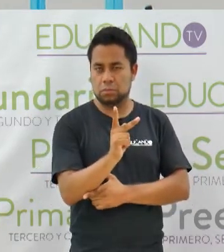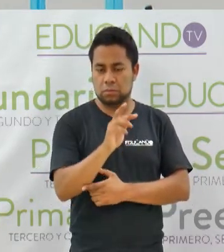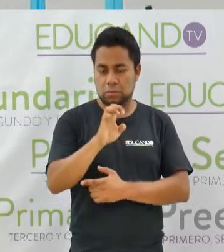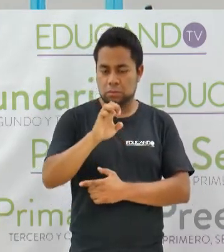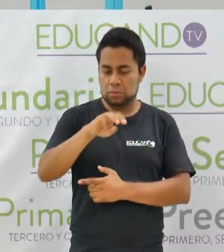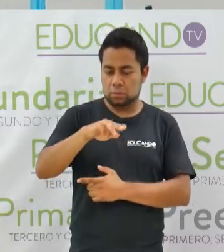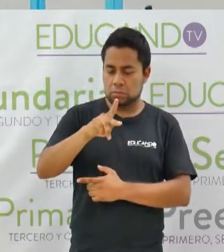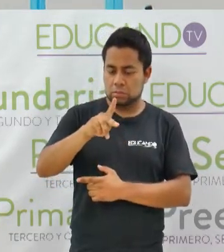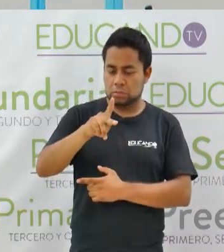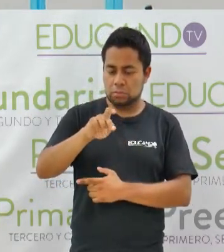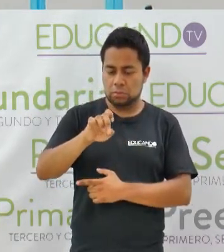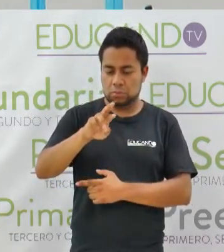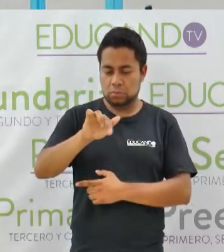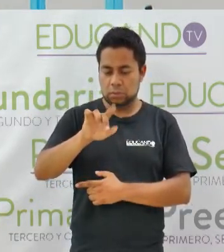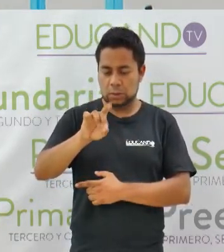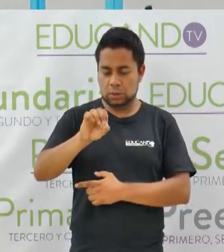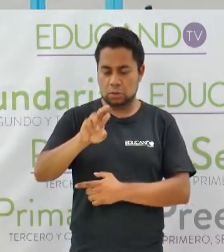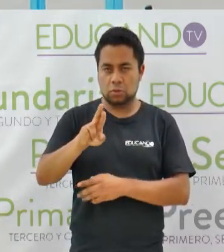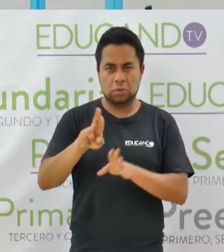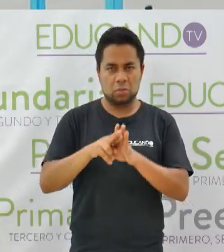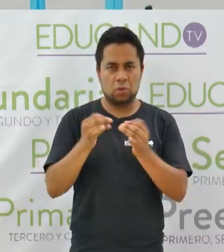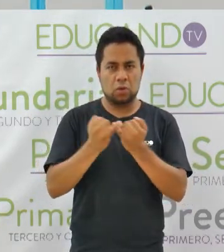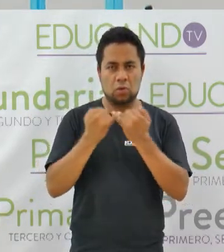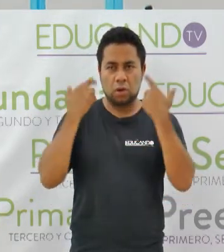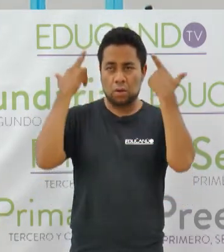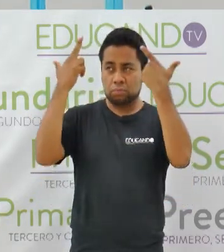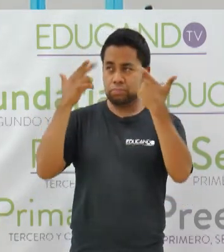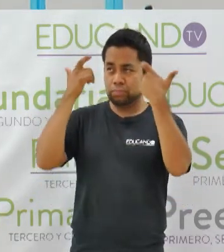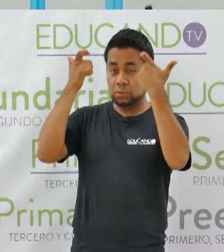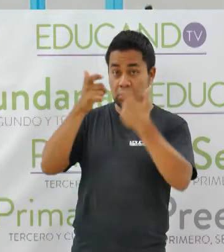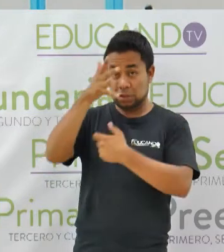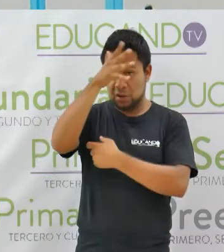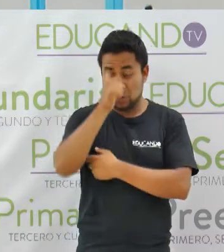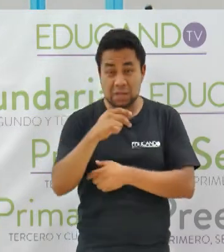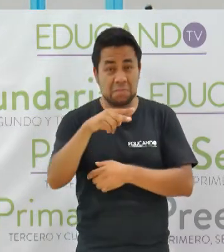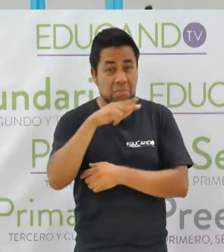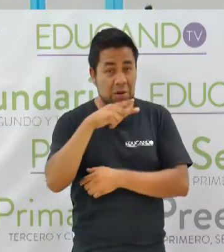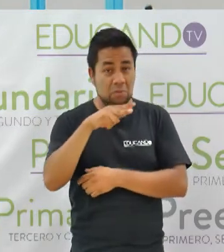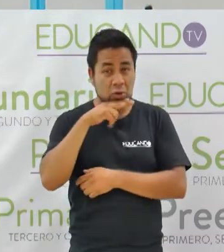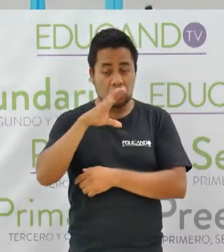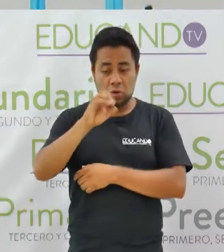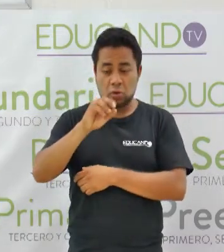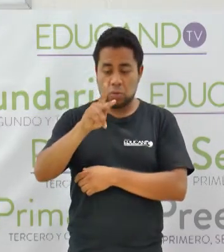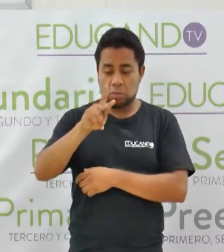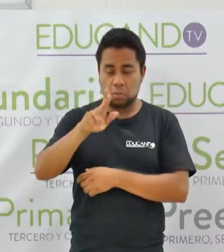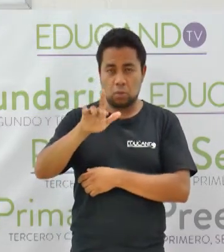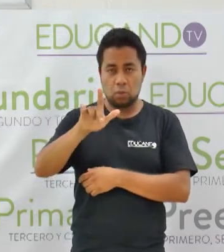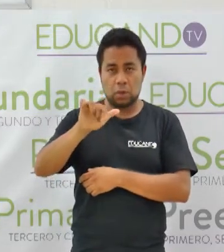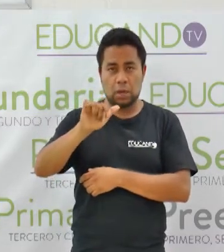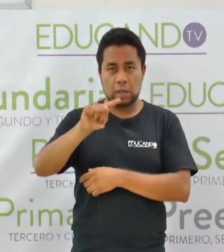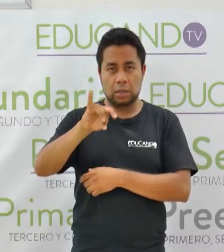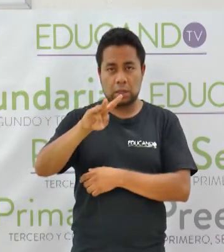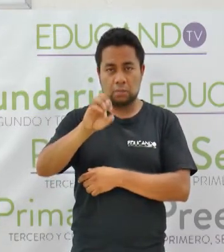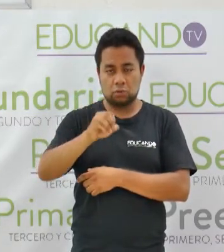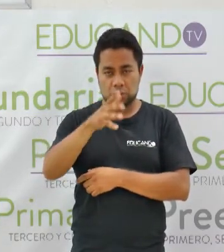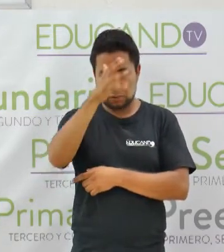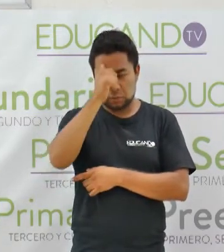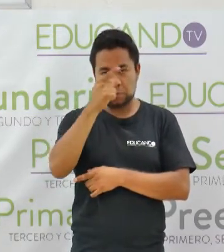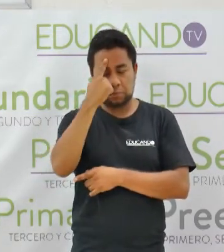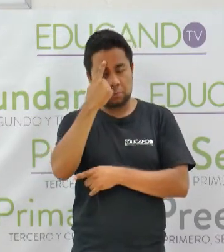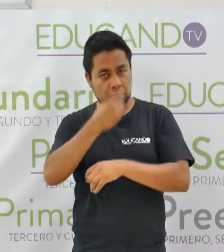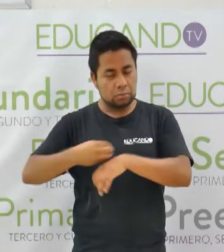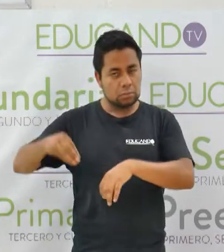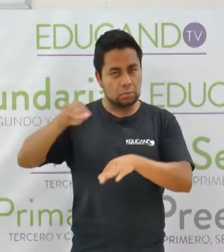palabra emperador. ¿Te acuerdas de los verbos copulativos? ¿Cómo utilizamos los verbos copulativos